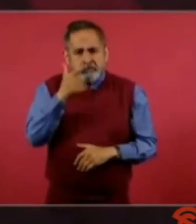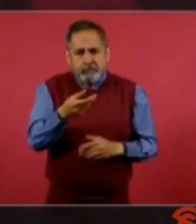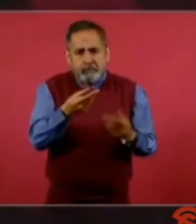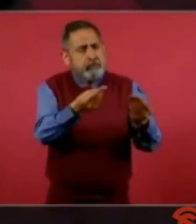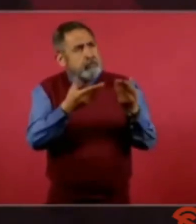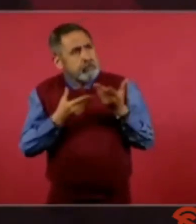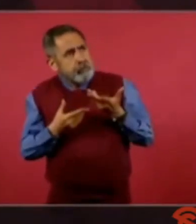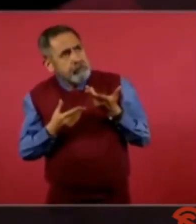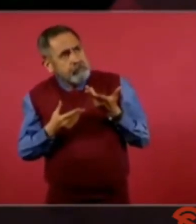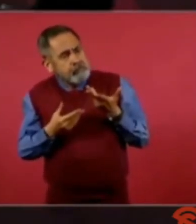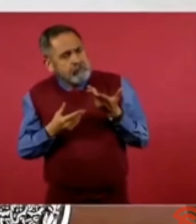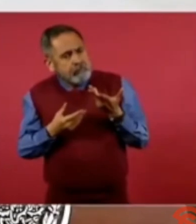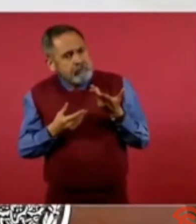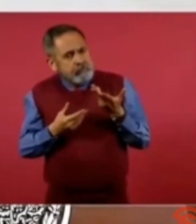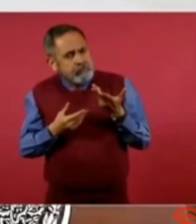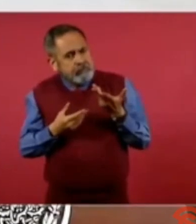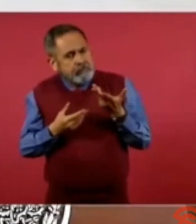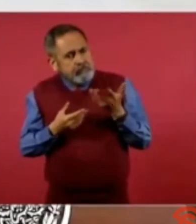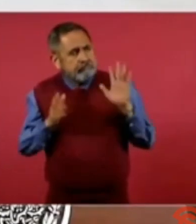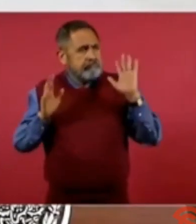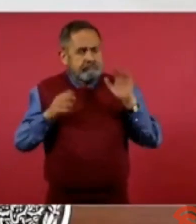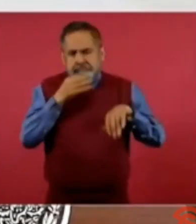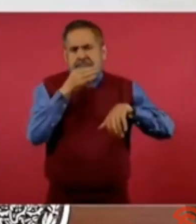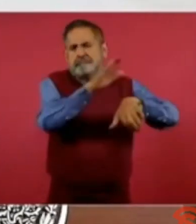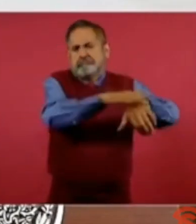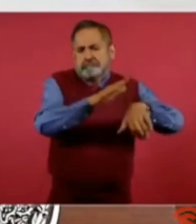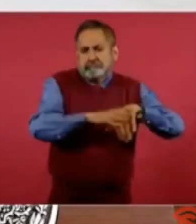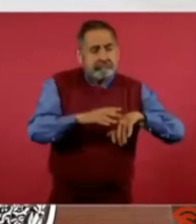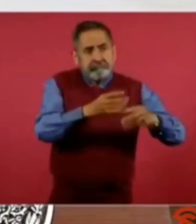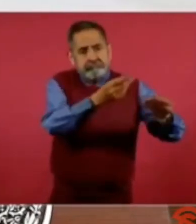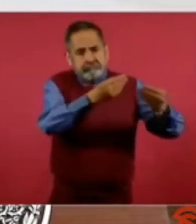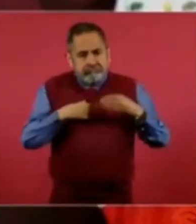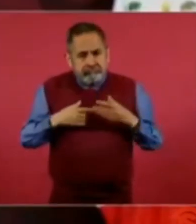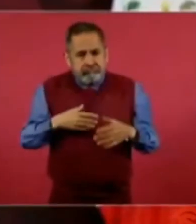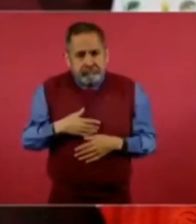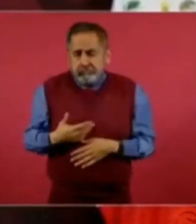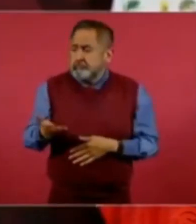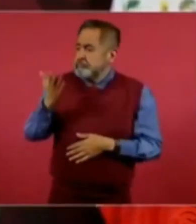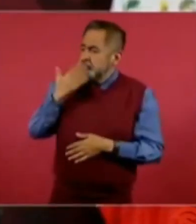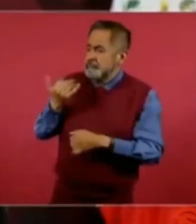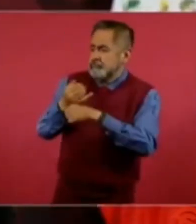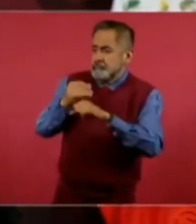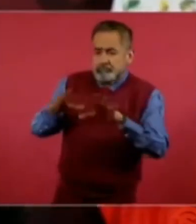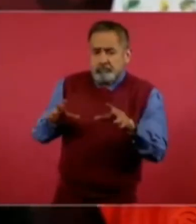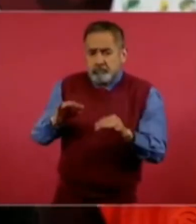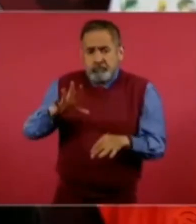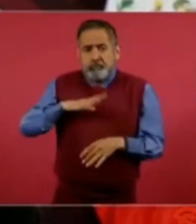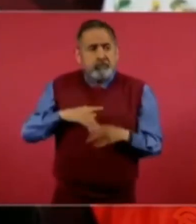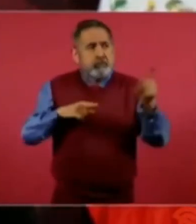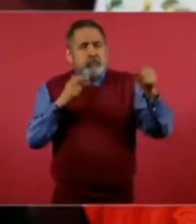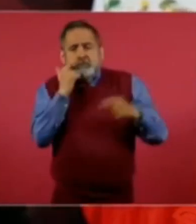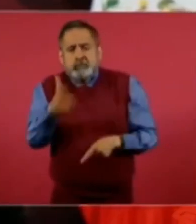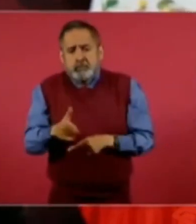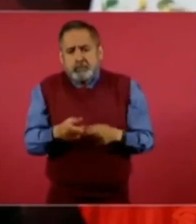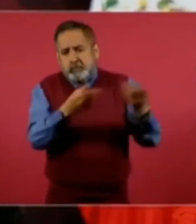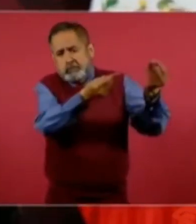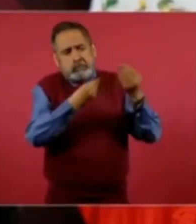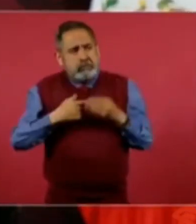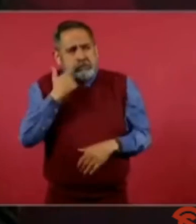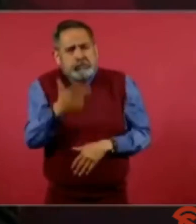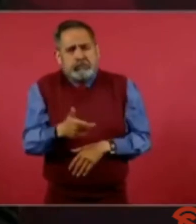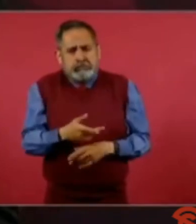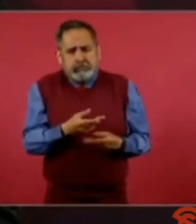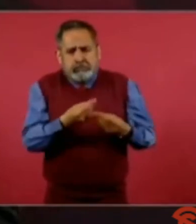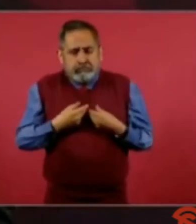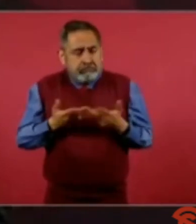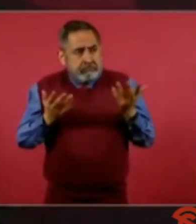pues vamos a a decir no tenemos información porque no no quieren no